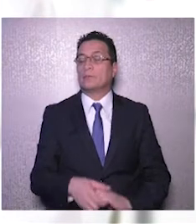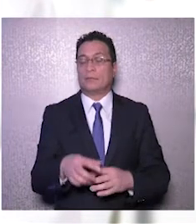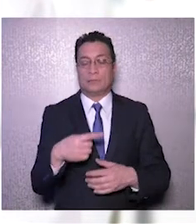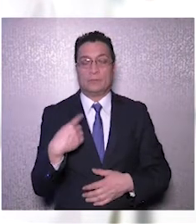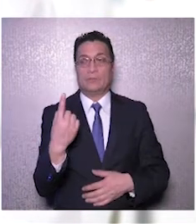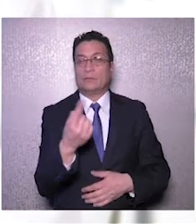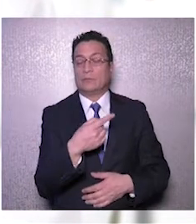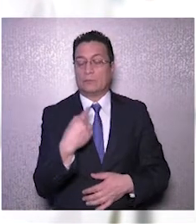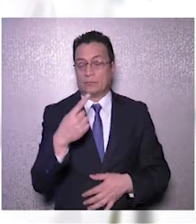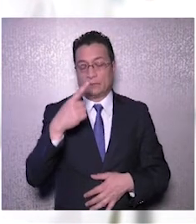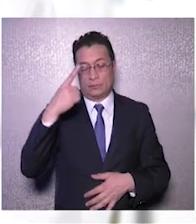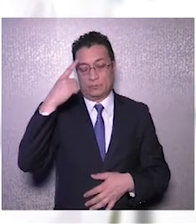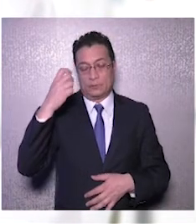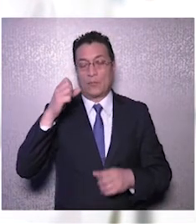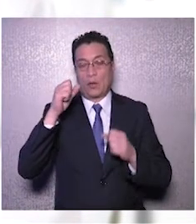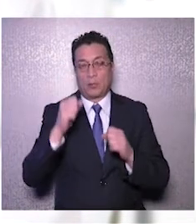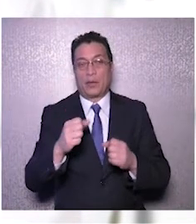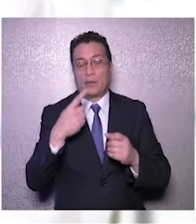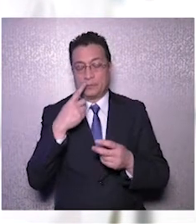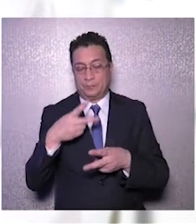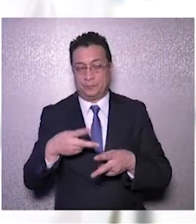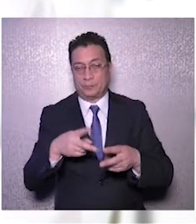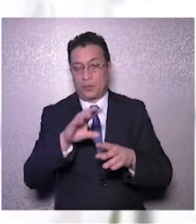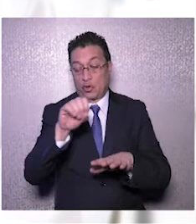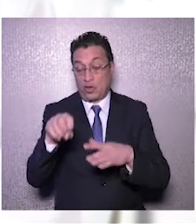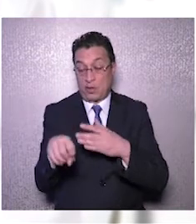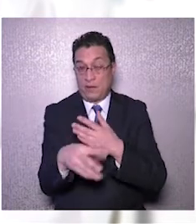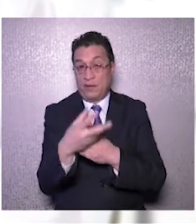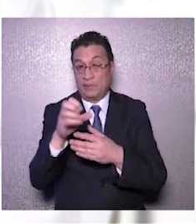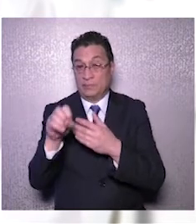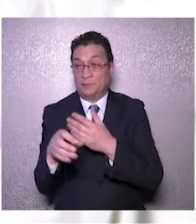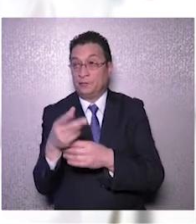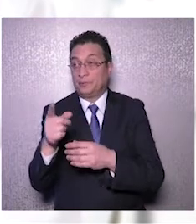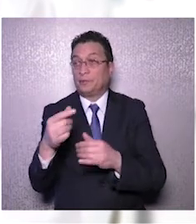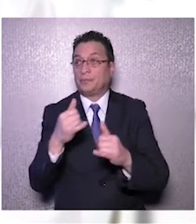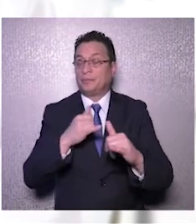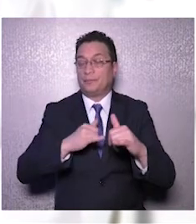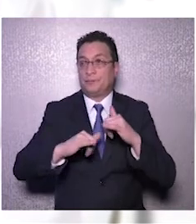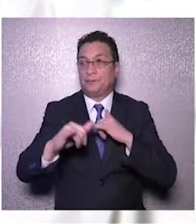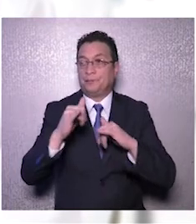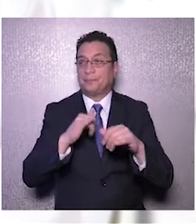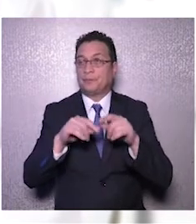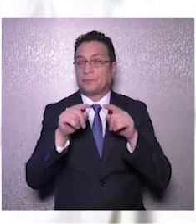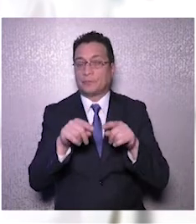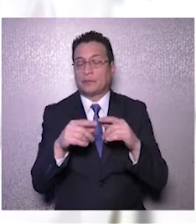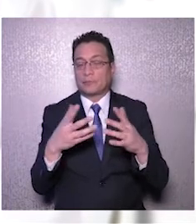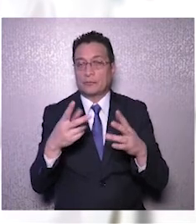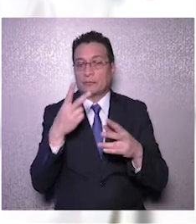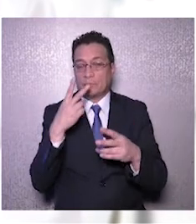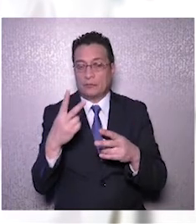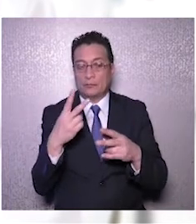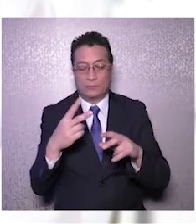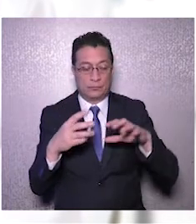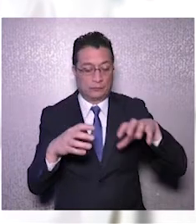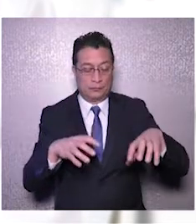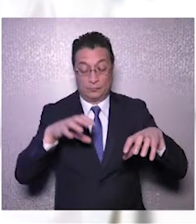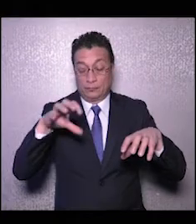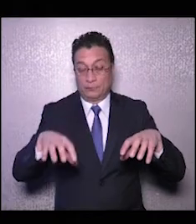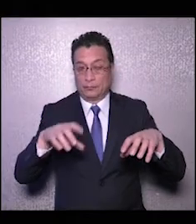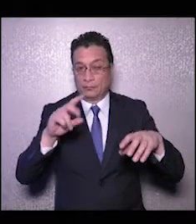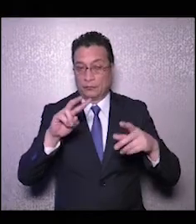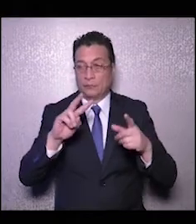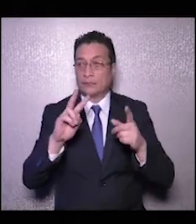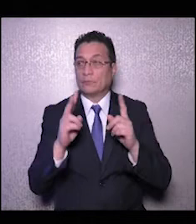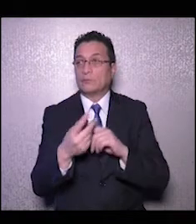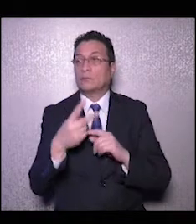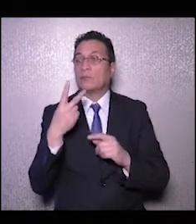Nosotros creemos que podemos catalizar la innovación desde la informática clínica con dos principales misiones, y